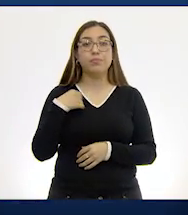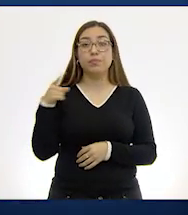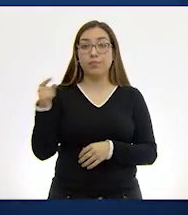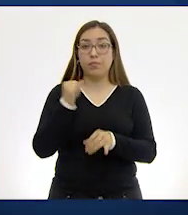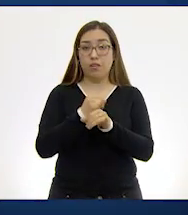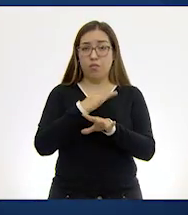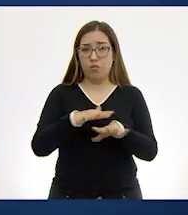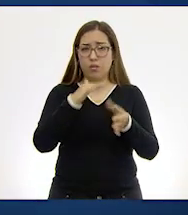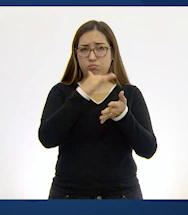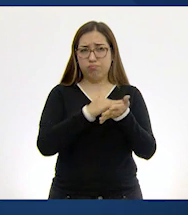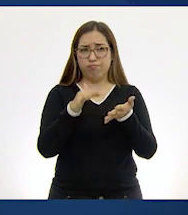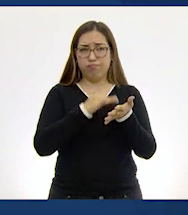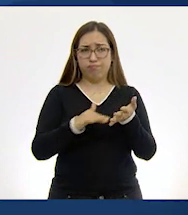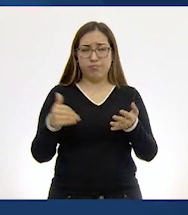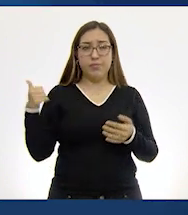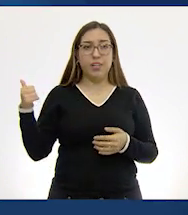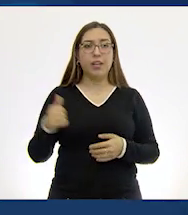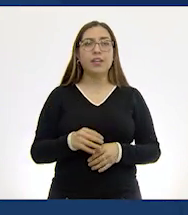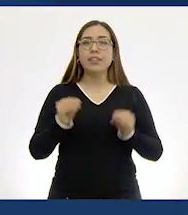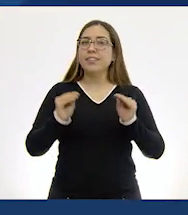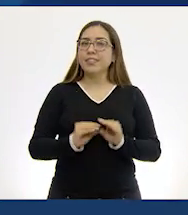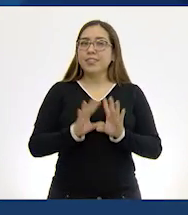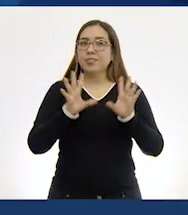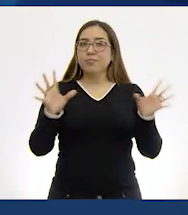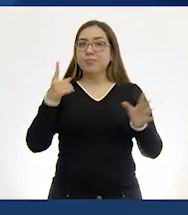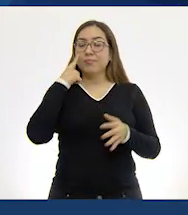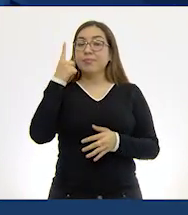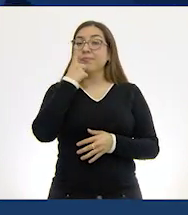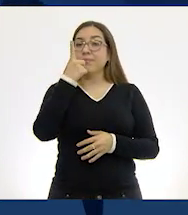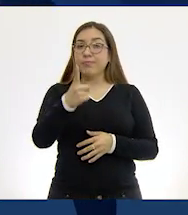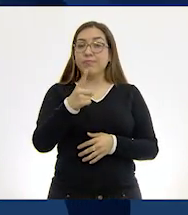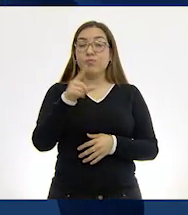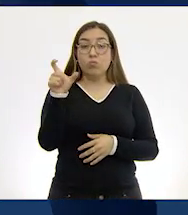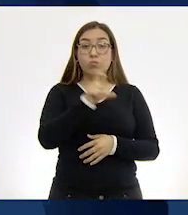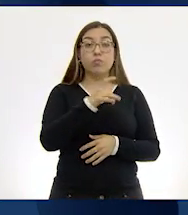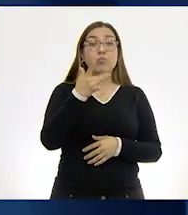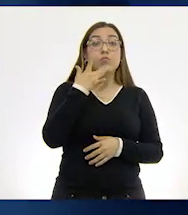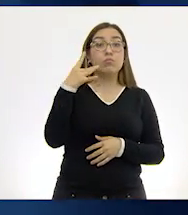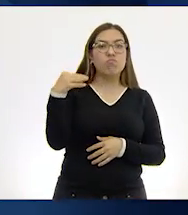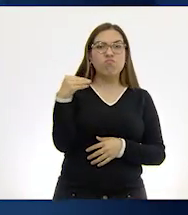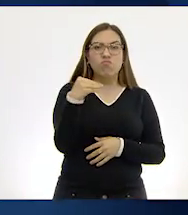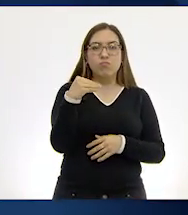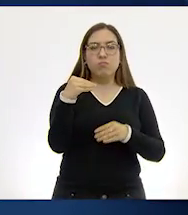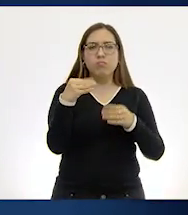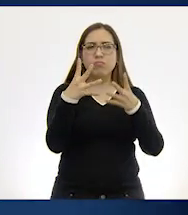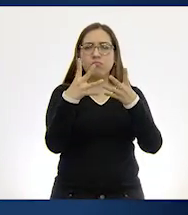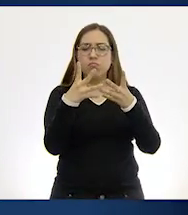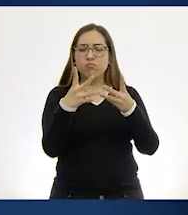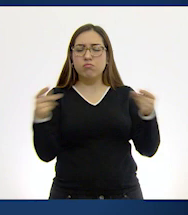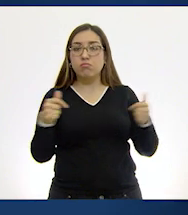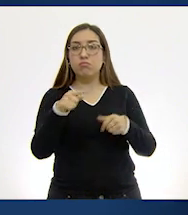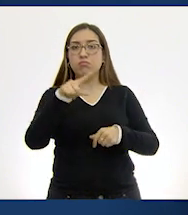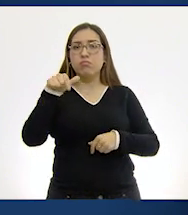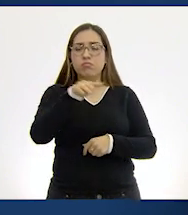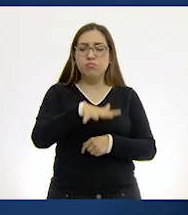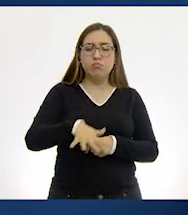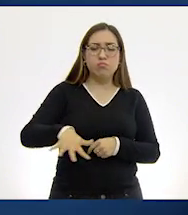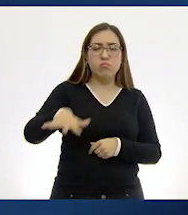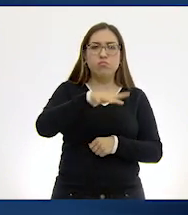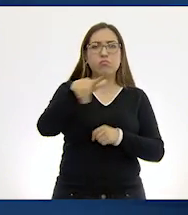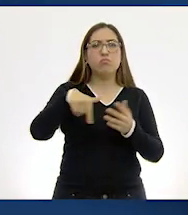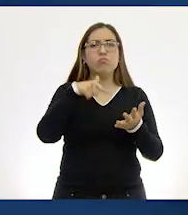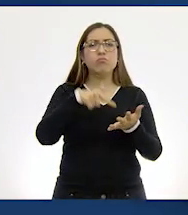puedes apoyar también con ese pie de foto. Claro. Dice, tras la extinción de los dinosaurios, los hábitats fueron colonizados por